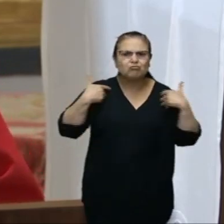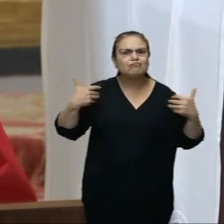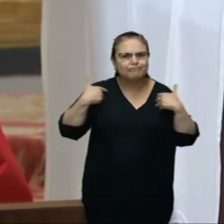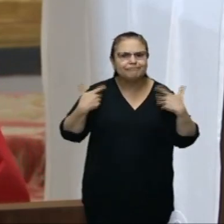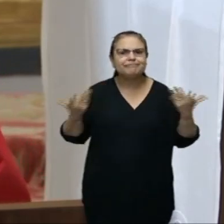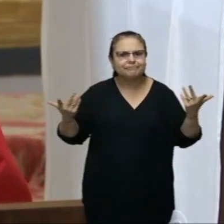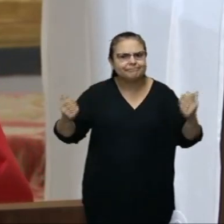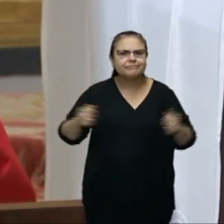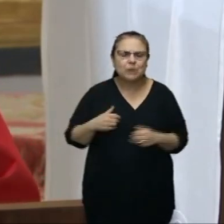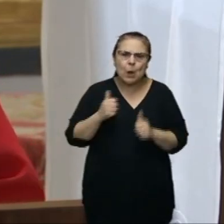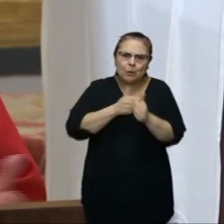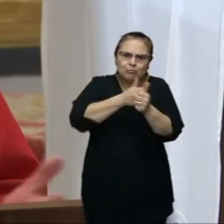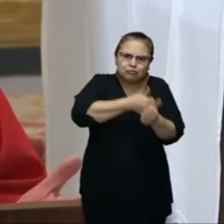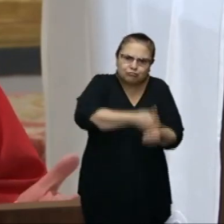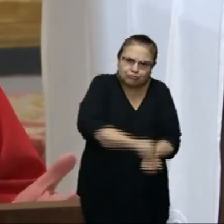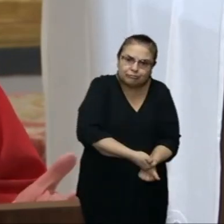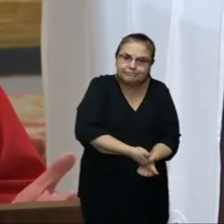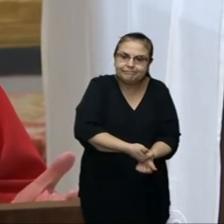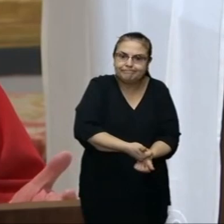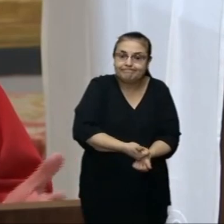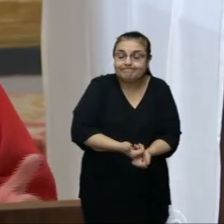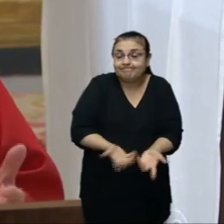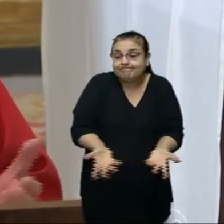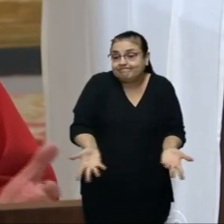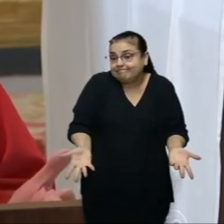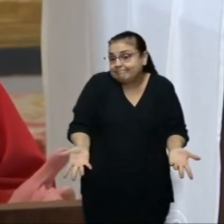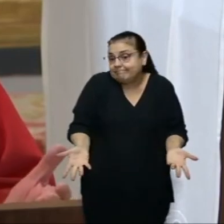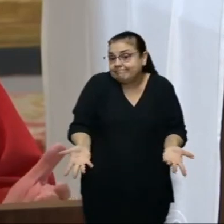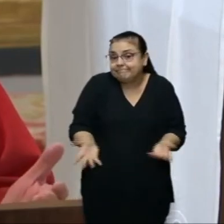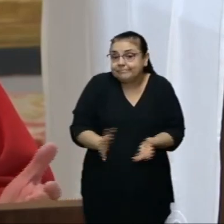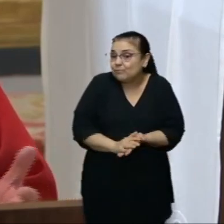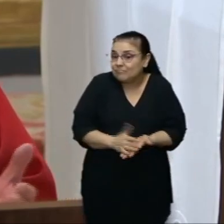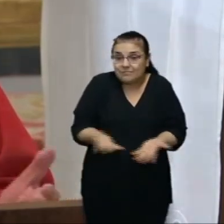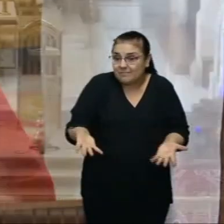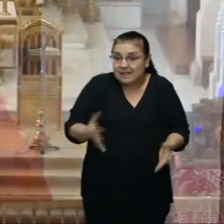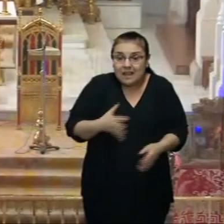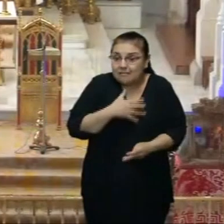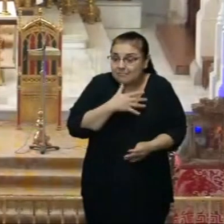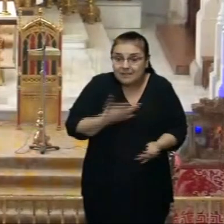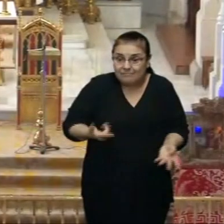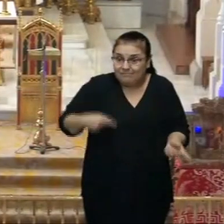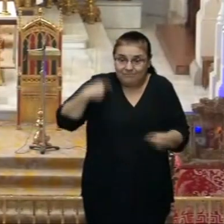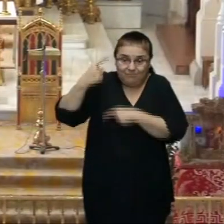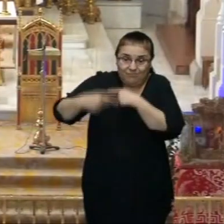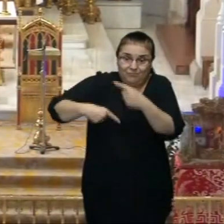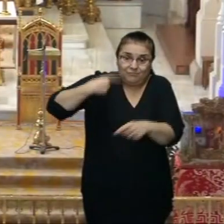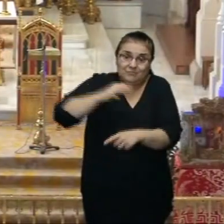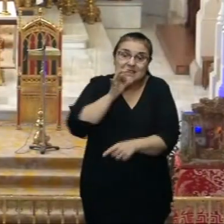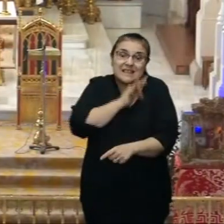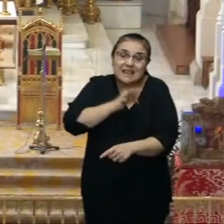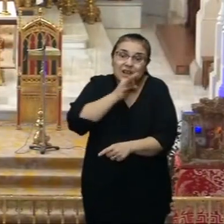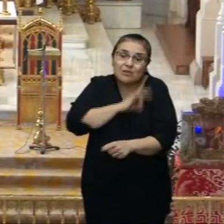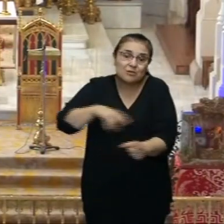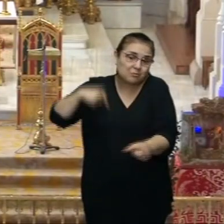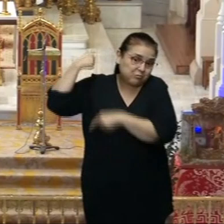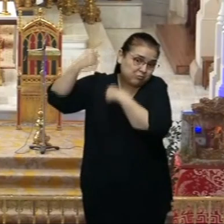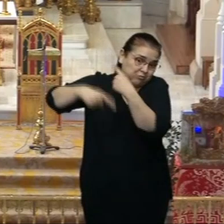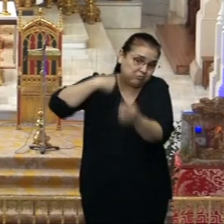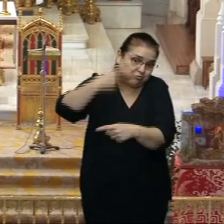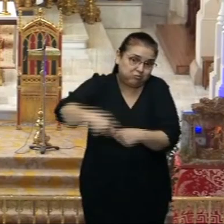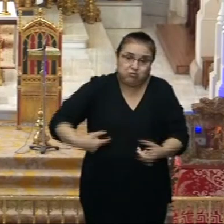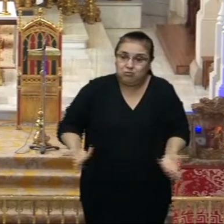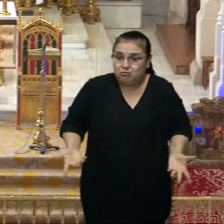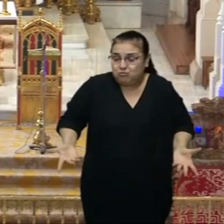de persecución, eso pasa o nos está pasando a lo largo de los siglos. Después de